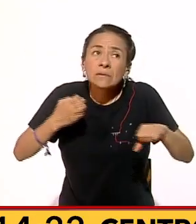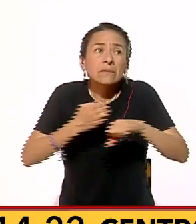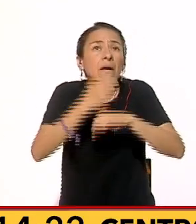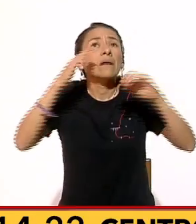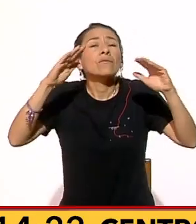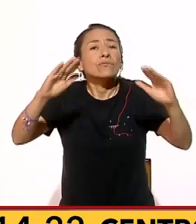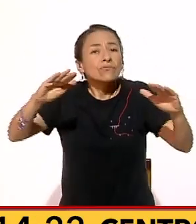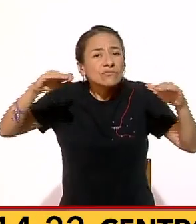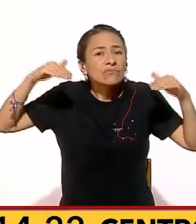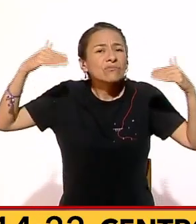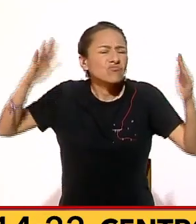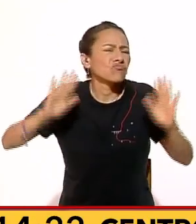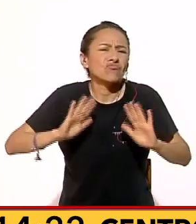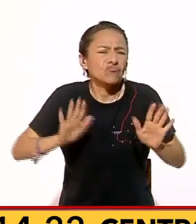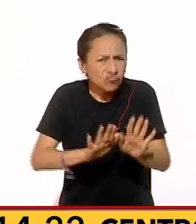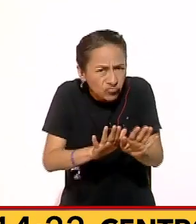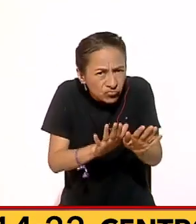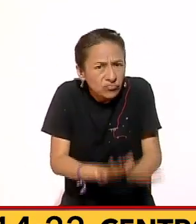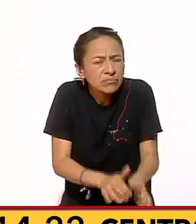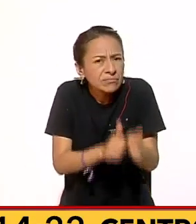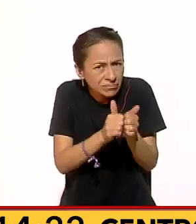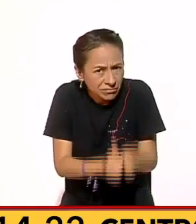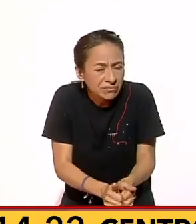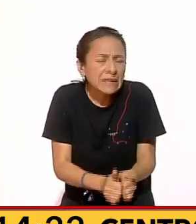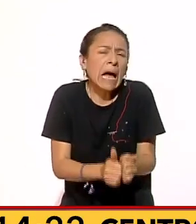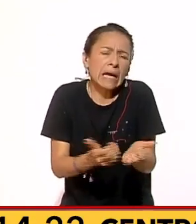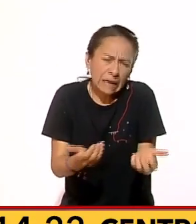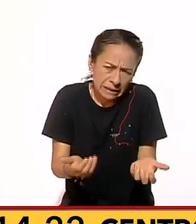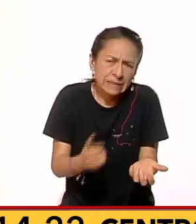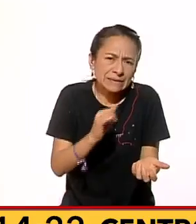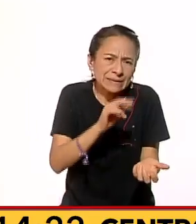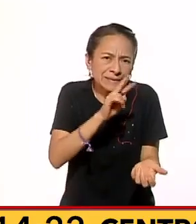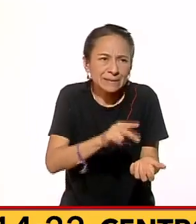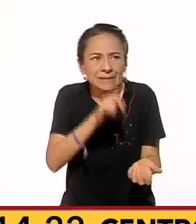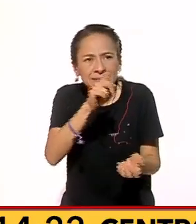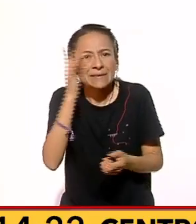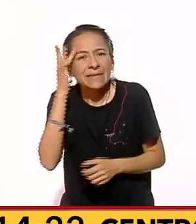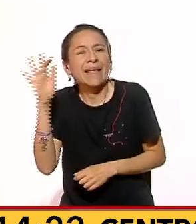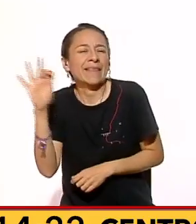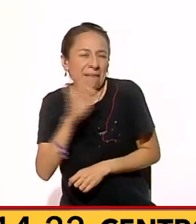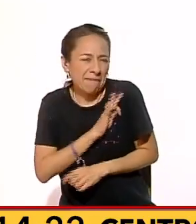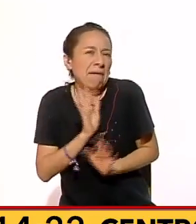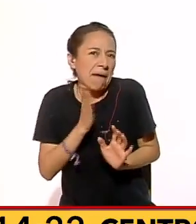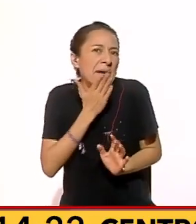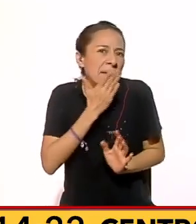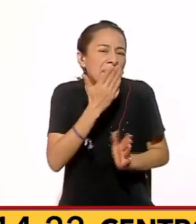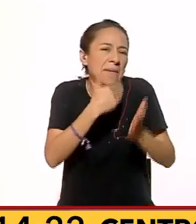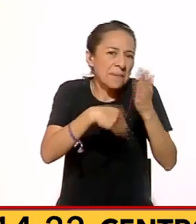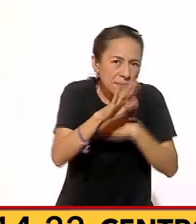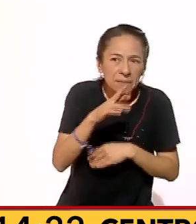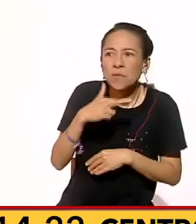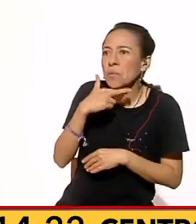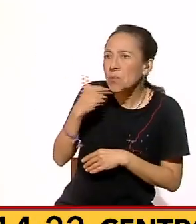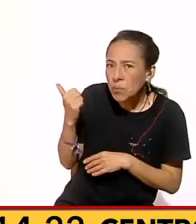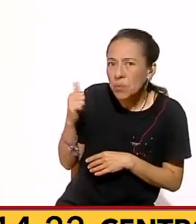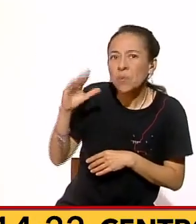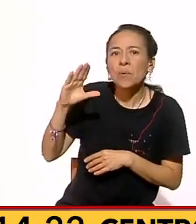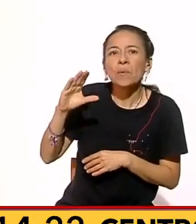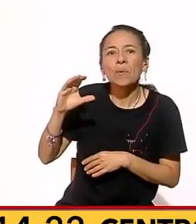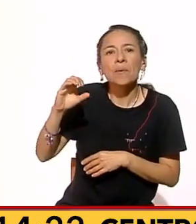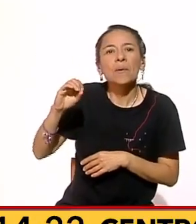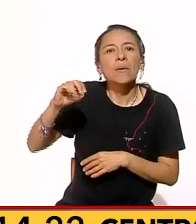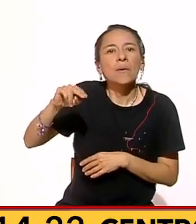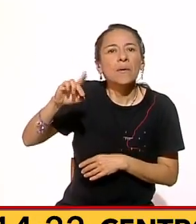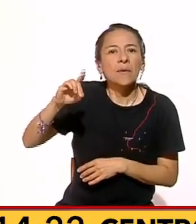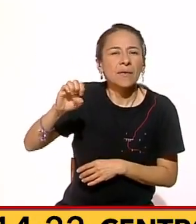Porque si bien han habido casos exitosos como el de Santa Fe, lo que estamos viendo ahora en la Roma, en la Condesa, pues también es